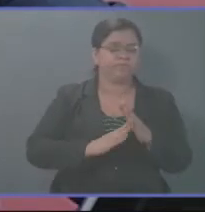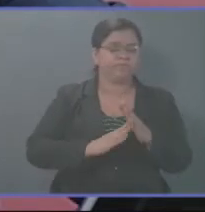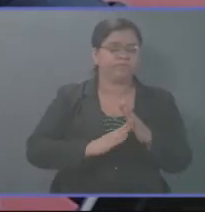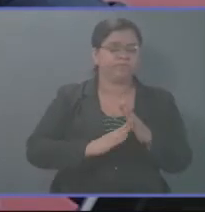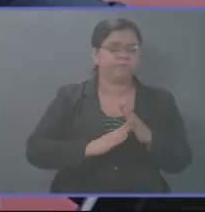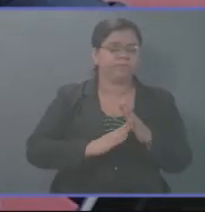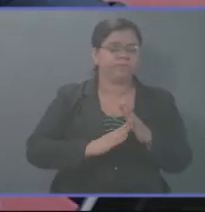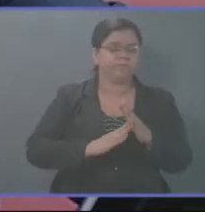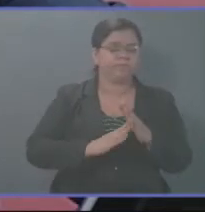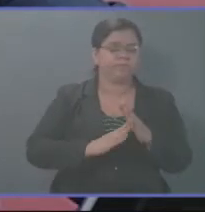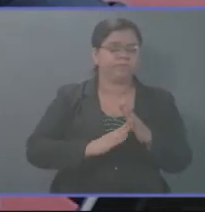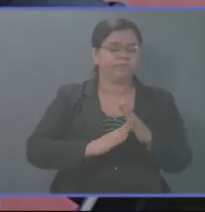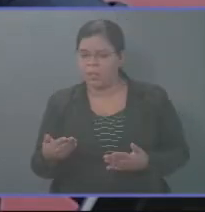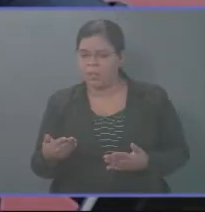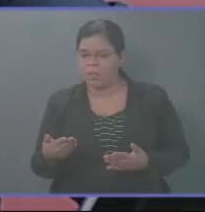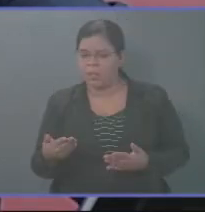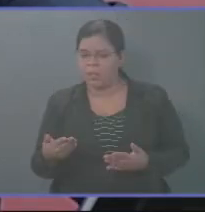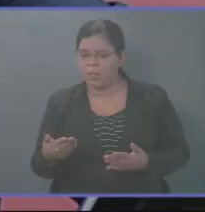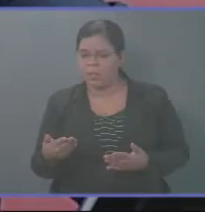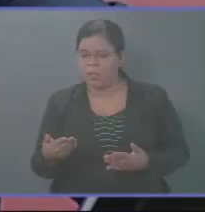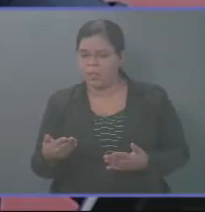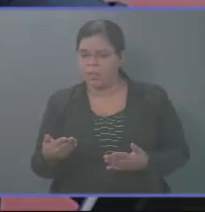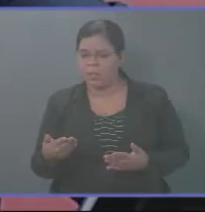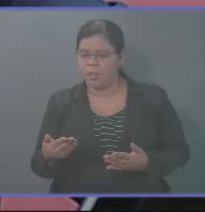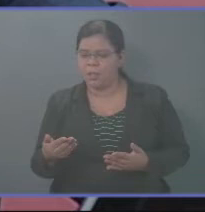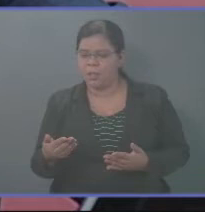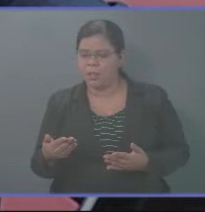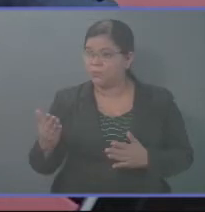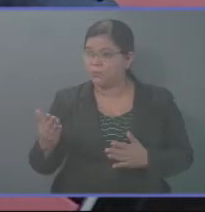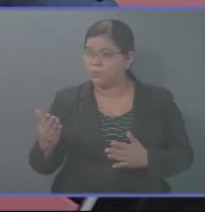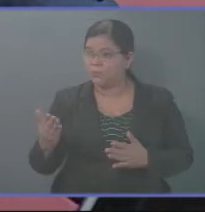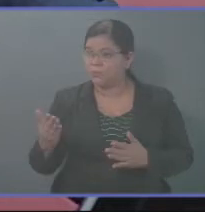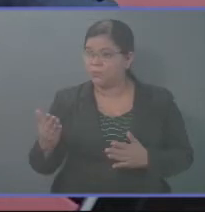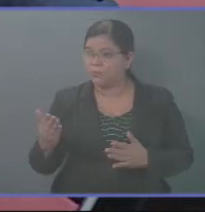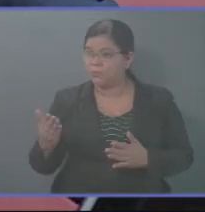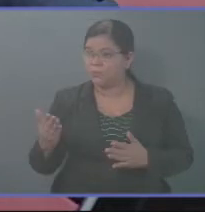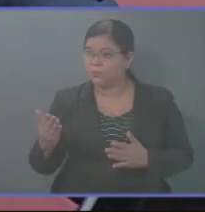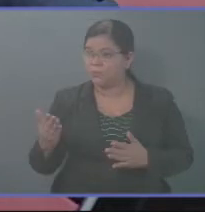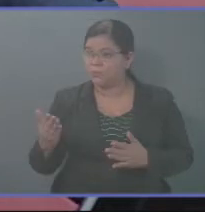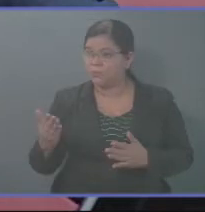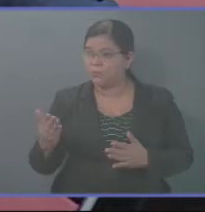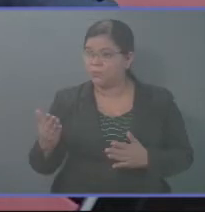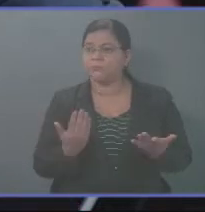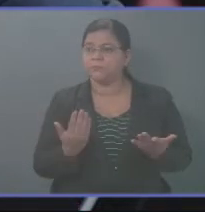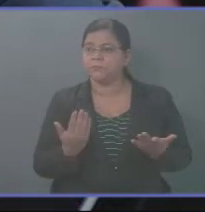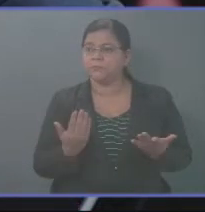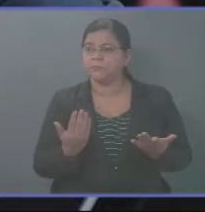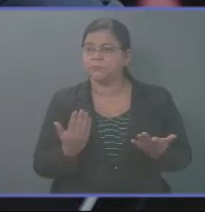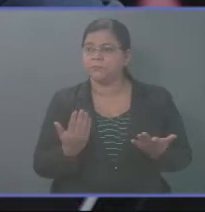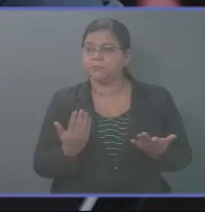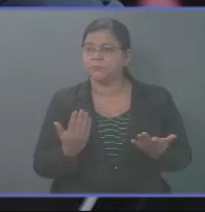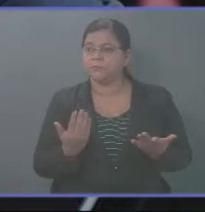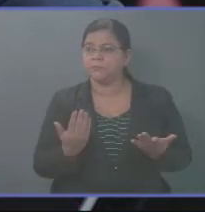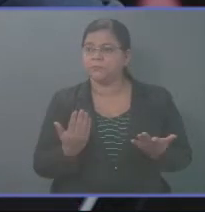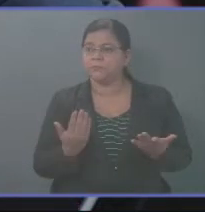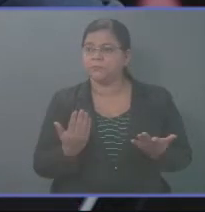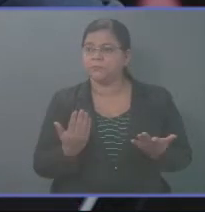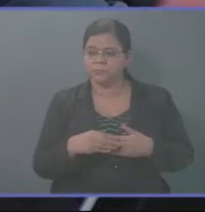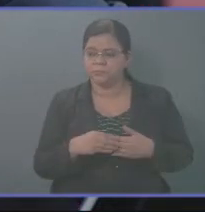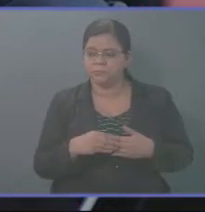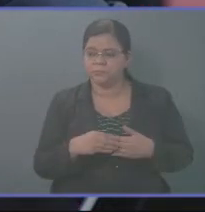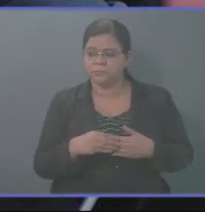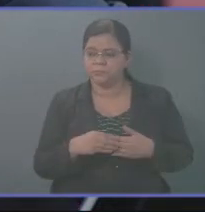freno o la herramienta que utiliza un gobierno para no ceder ante